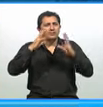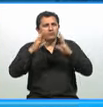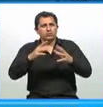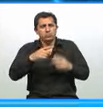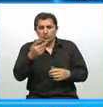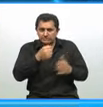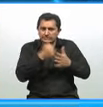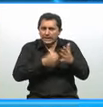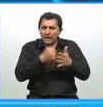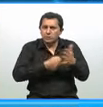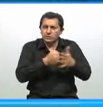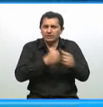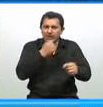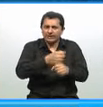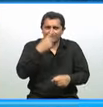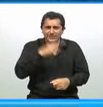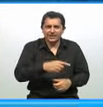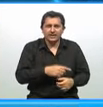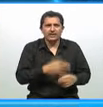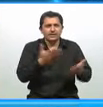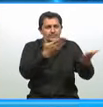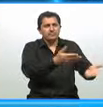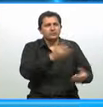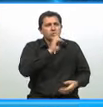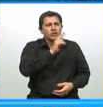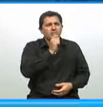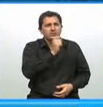están peleando ahí hasta el final. Y te dejamos ahí con Karina.